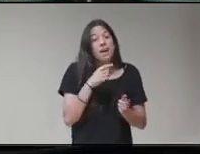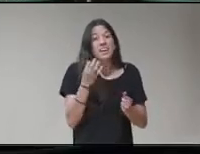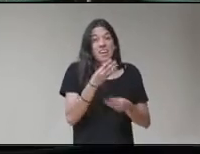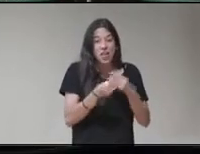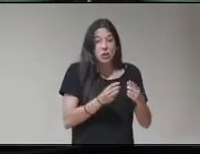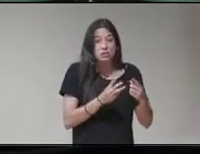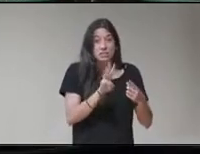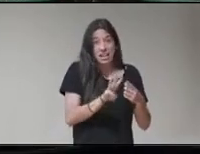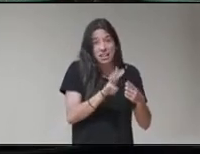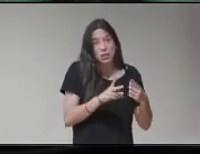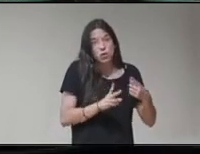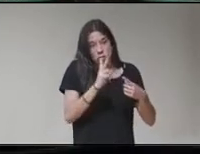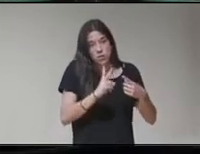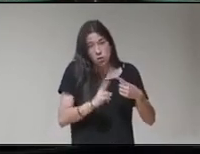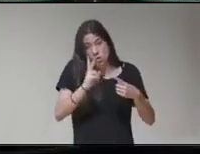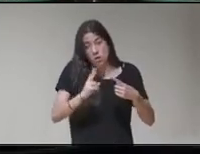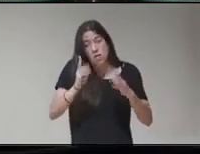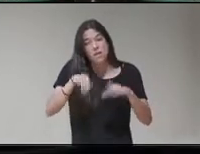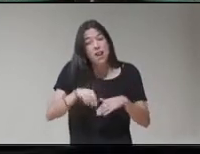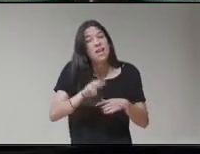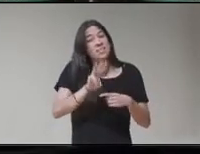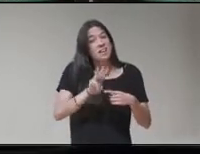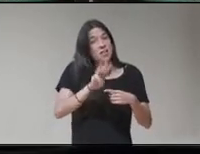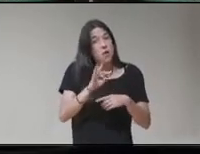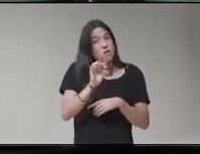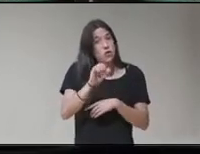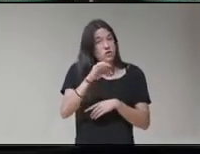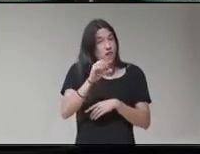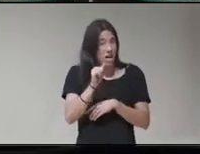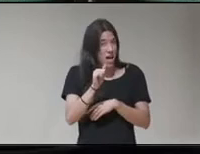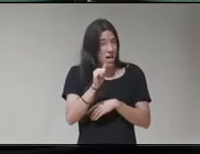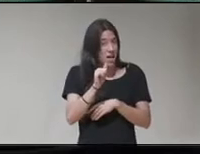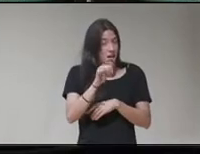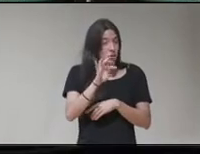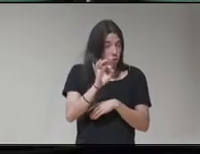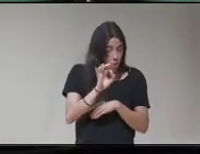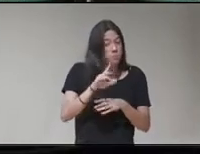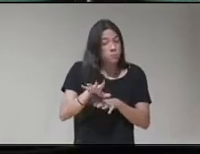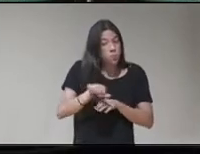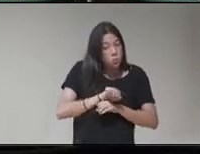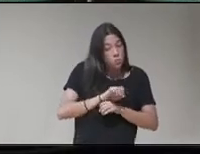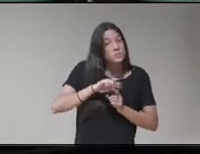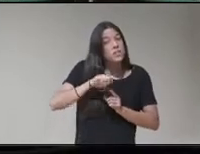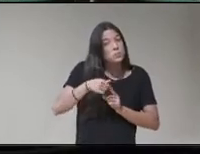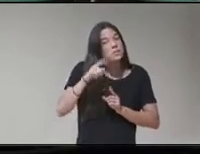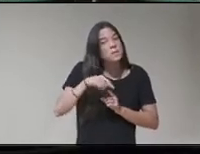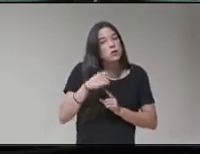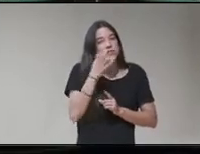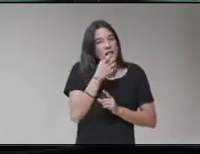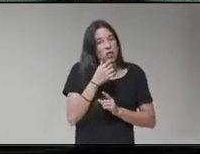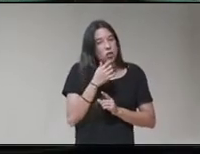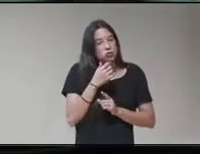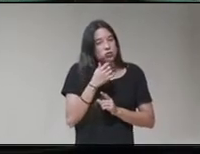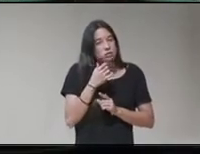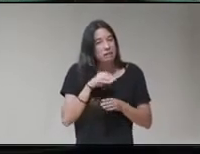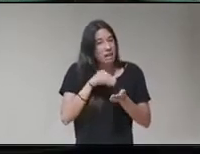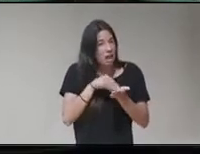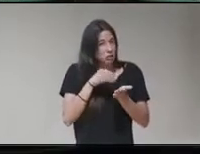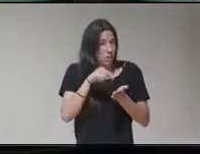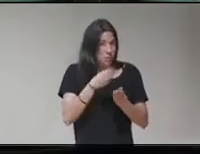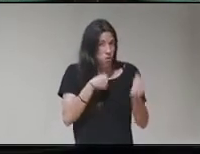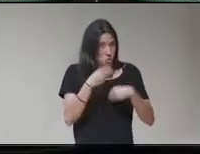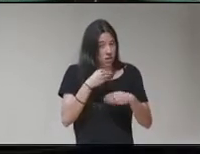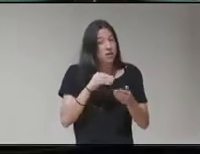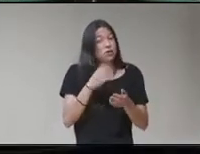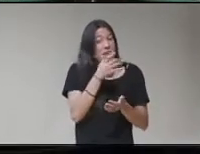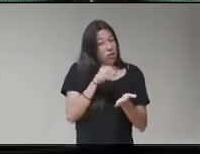esos triglicéridos, se queda con el glicerol fosfato y luego acaba comiéndose también los ácidos grasos. Pero los ácidos grasos se los come más